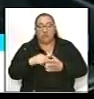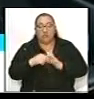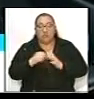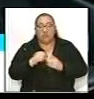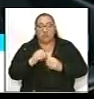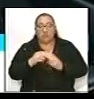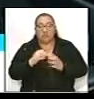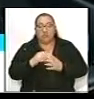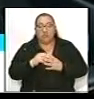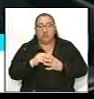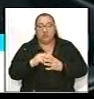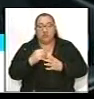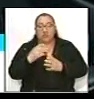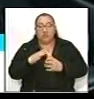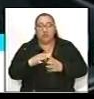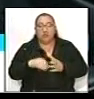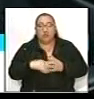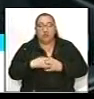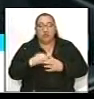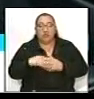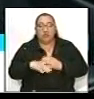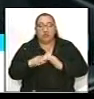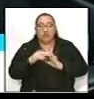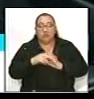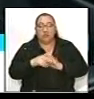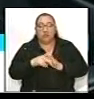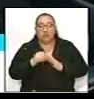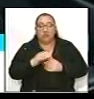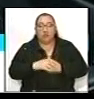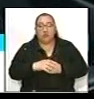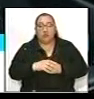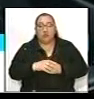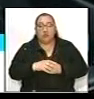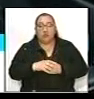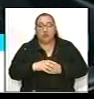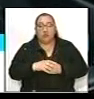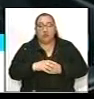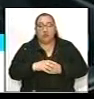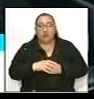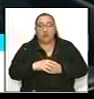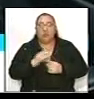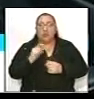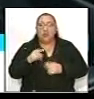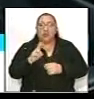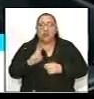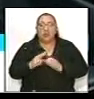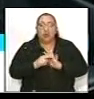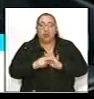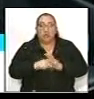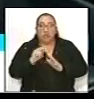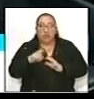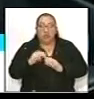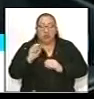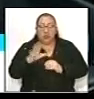claramente especificado dentro de la norma. ¿Okay? La norma, cuando la hicieron en el 2005,